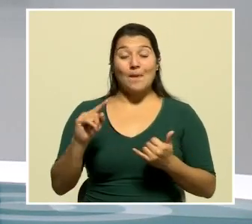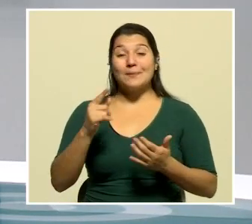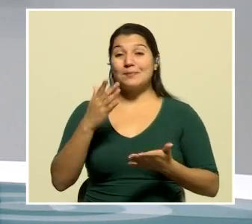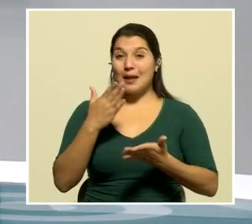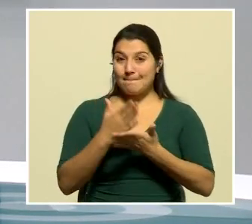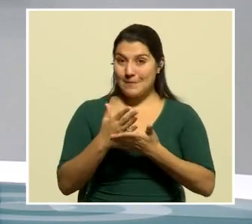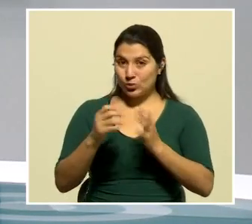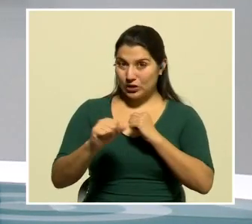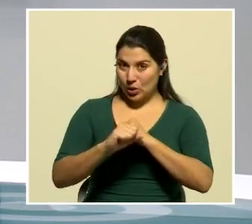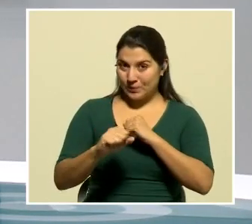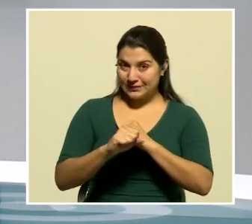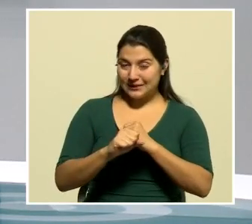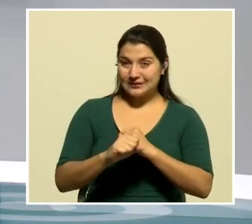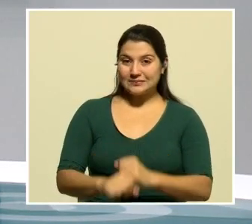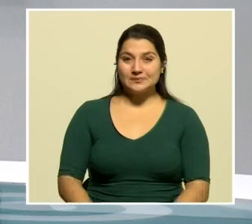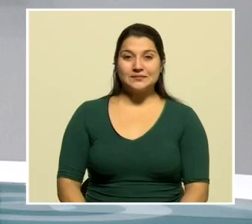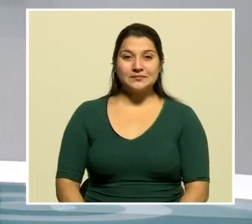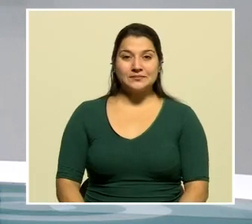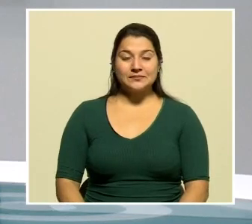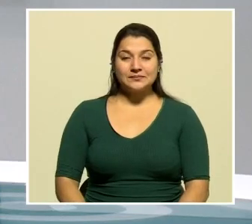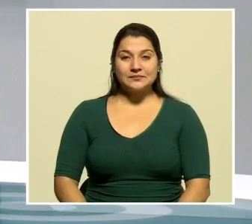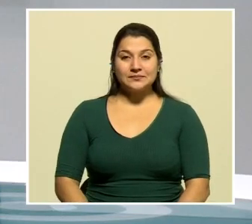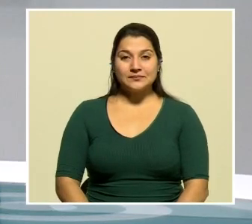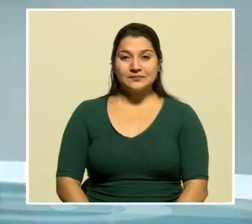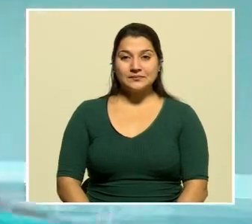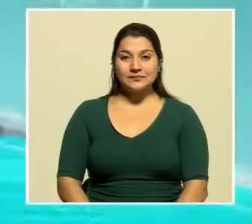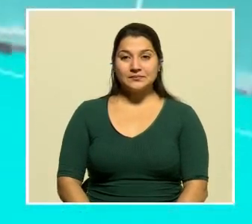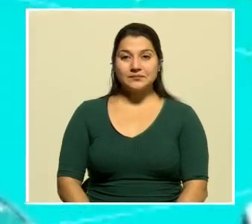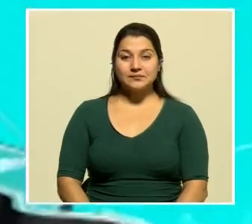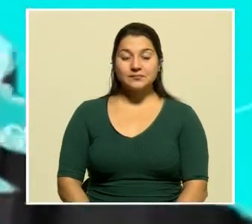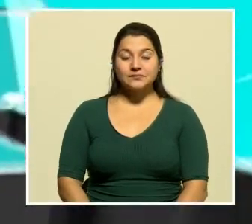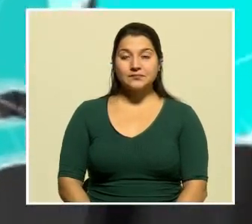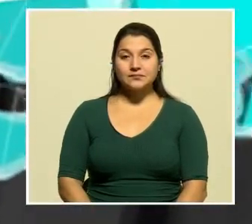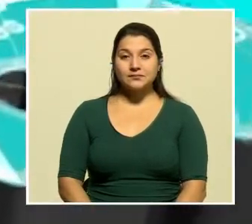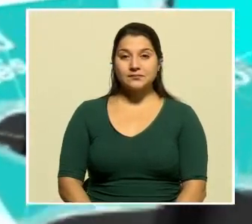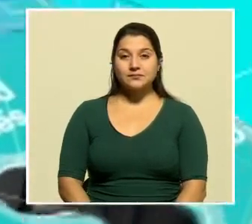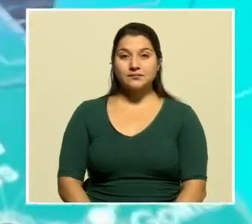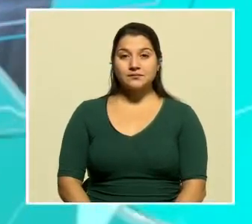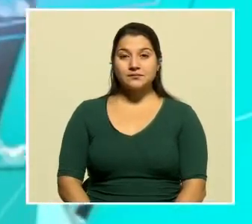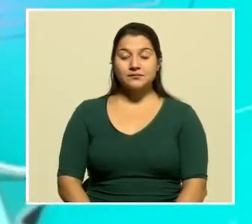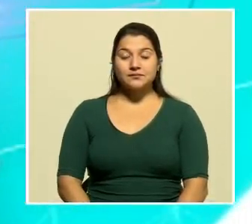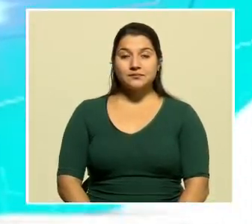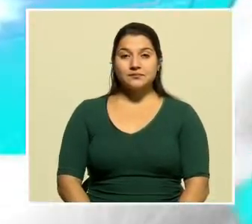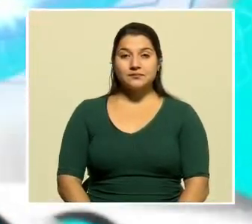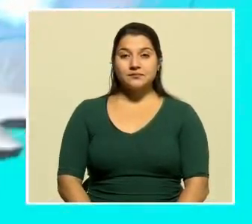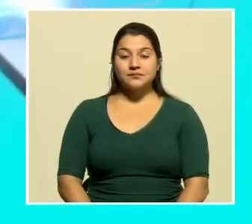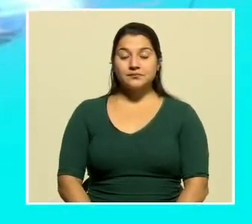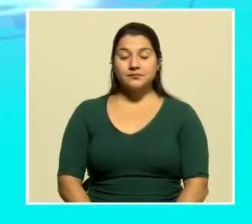primera pausa comercial.